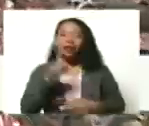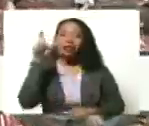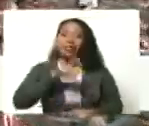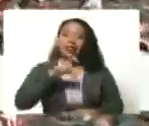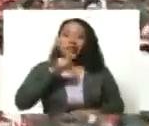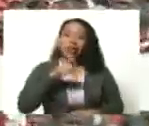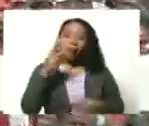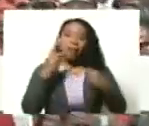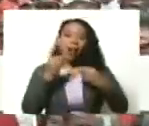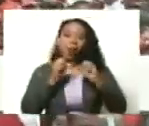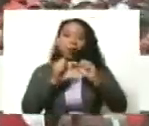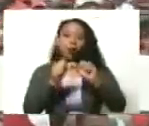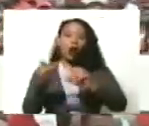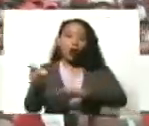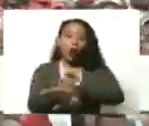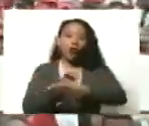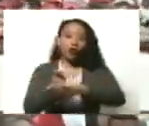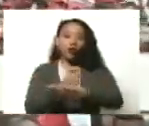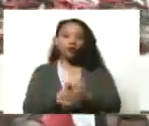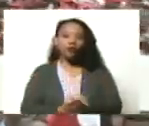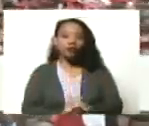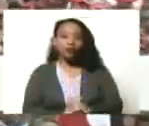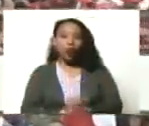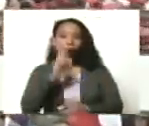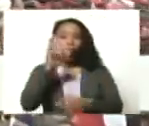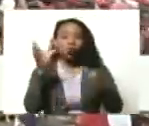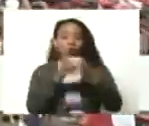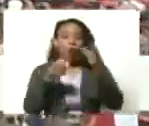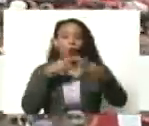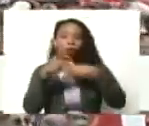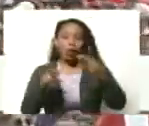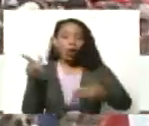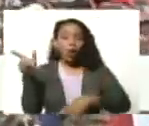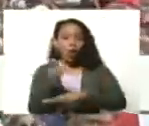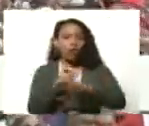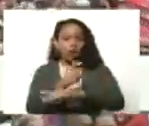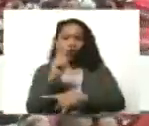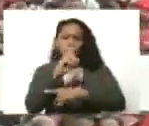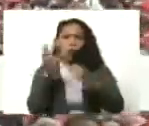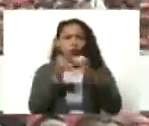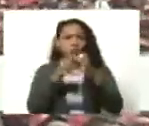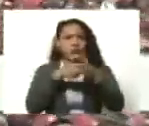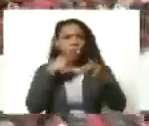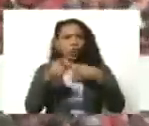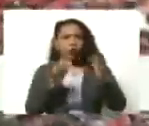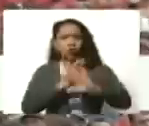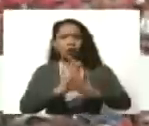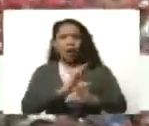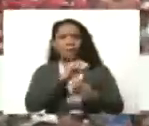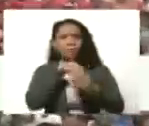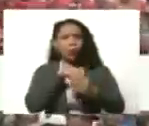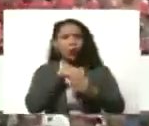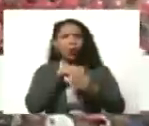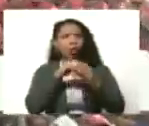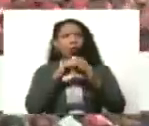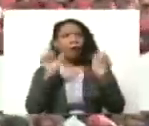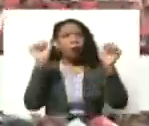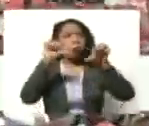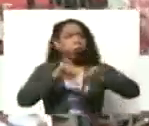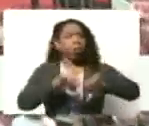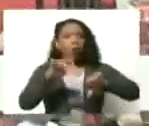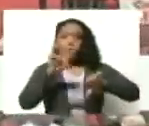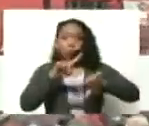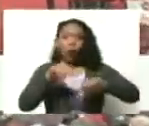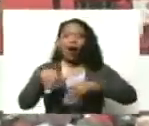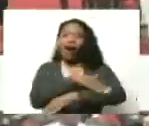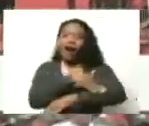necesitaba para seguir gobernando, ¿ves? Un partido que gobierne, no un partido que se en chinchorre, sino un partido que esté en